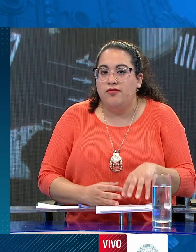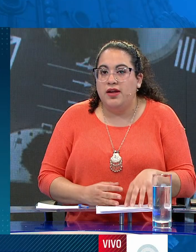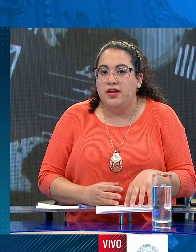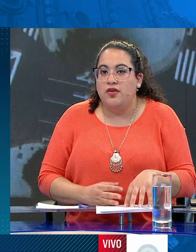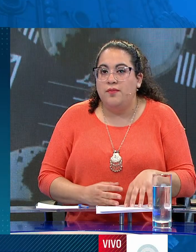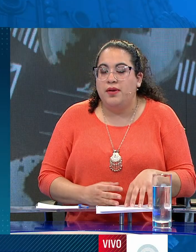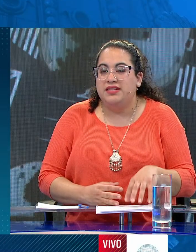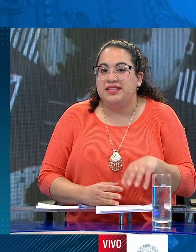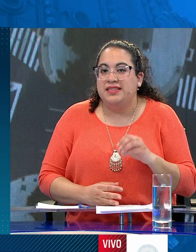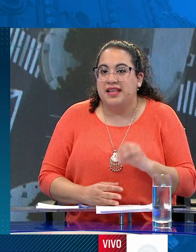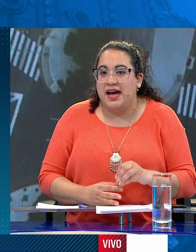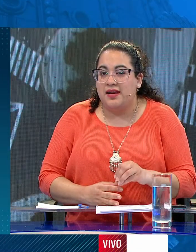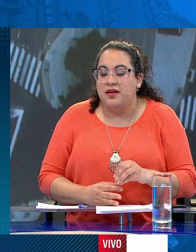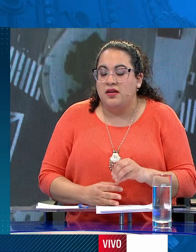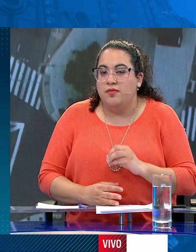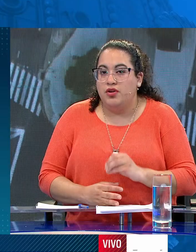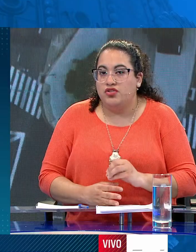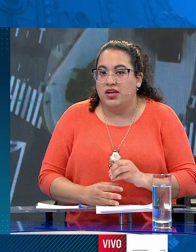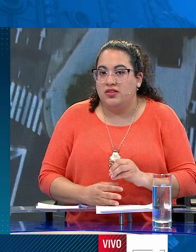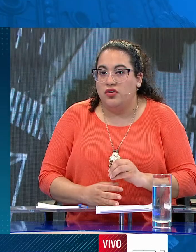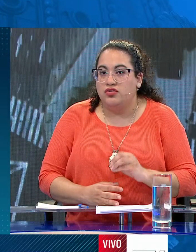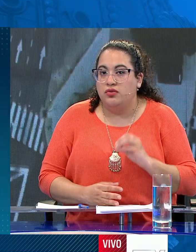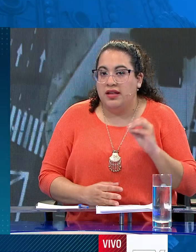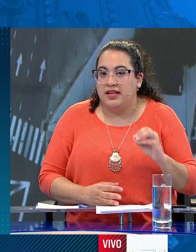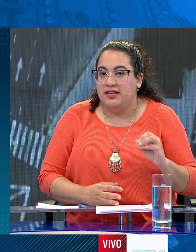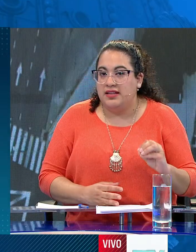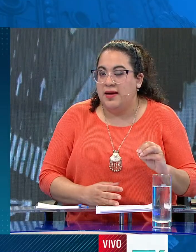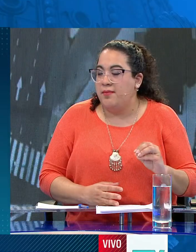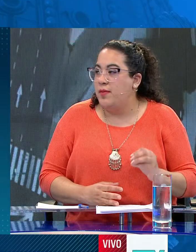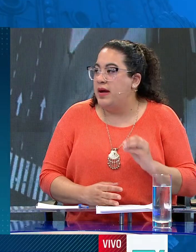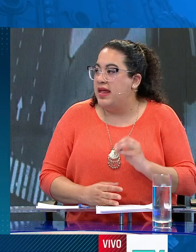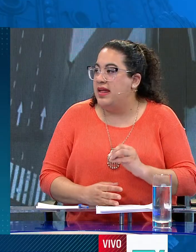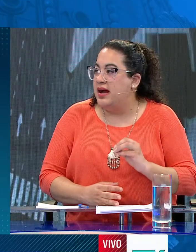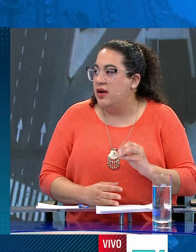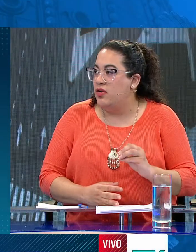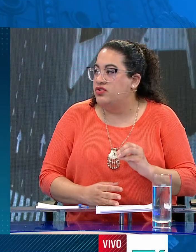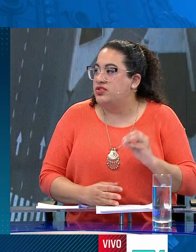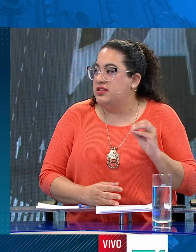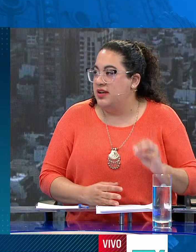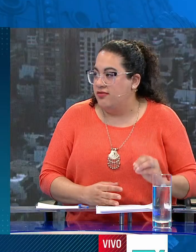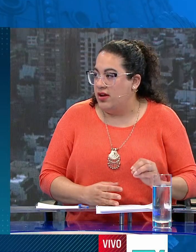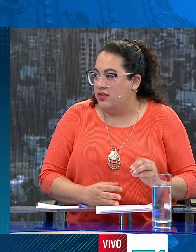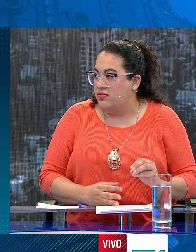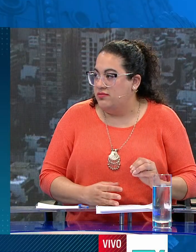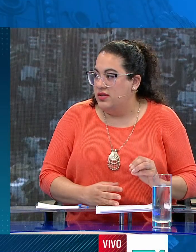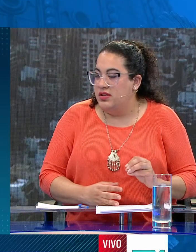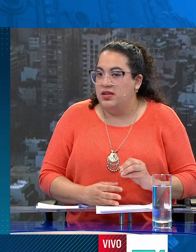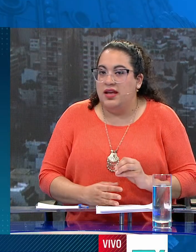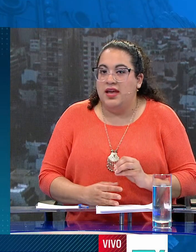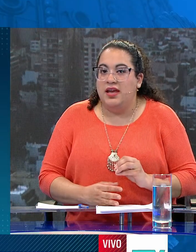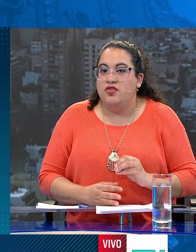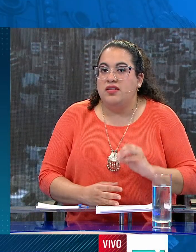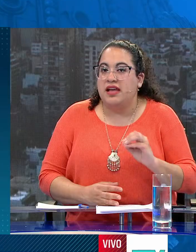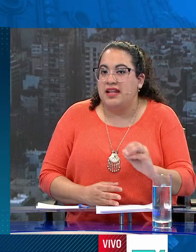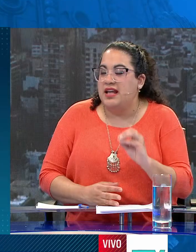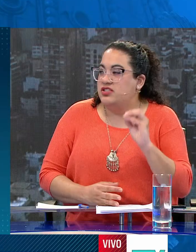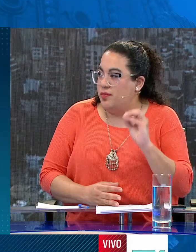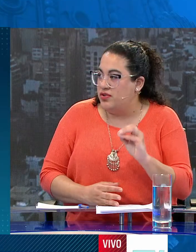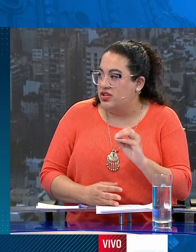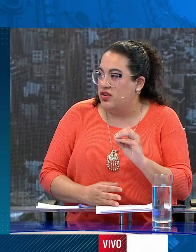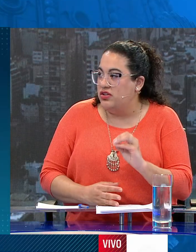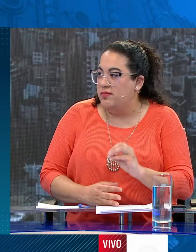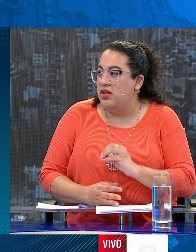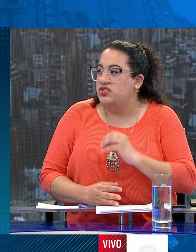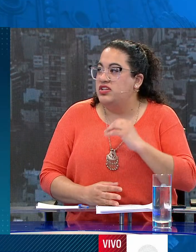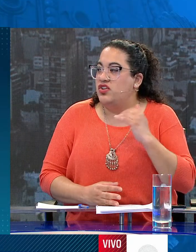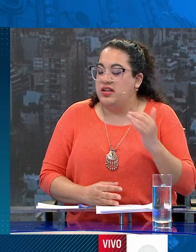hicieron fueron presentar proyectos durante este tiempo para dejarlos sin efecto. No están esos